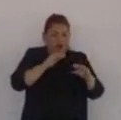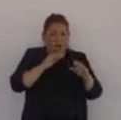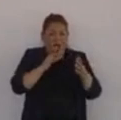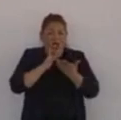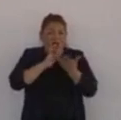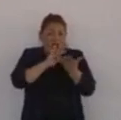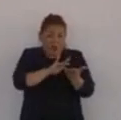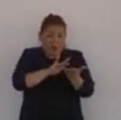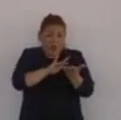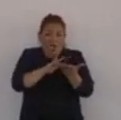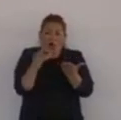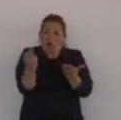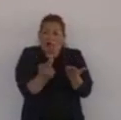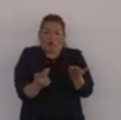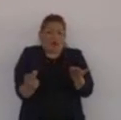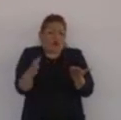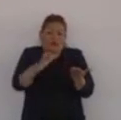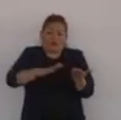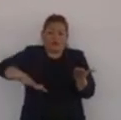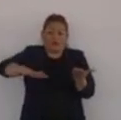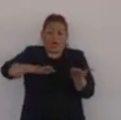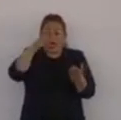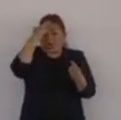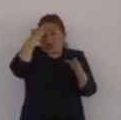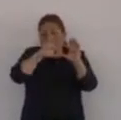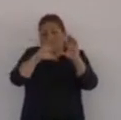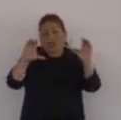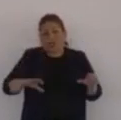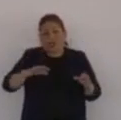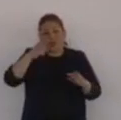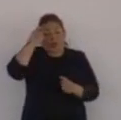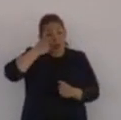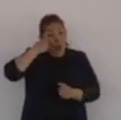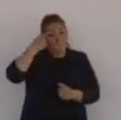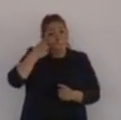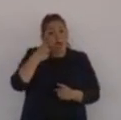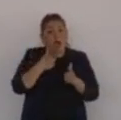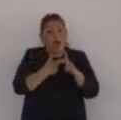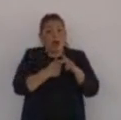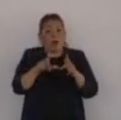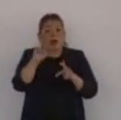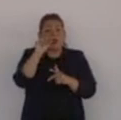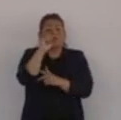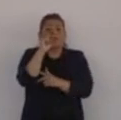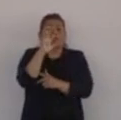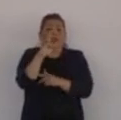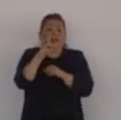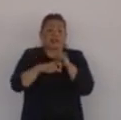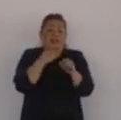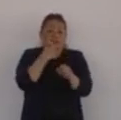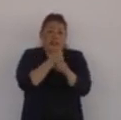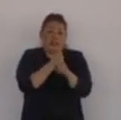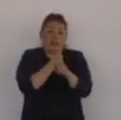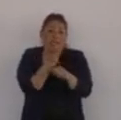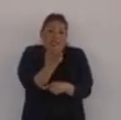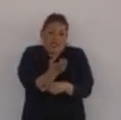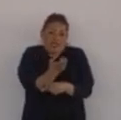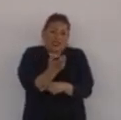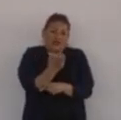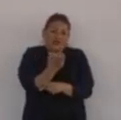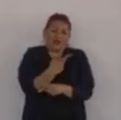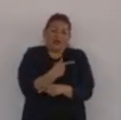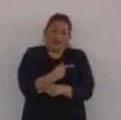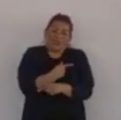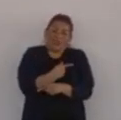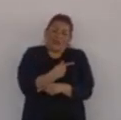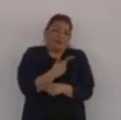Y lo menos que puede haber es un reconocimiento, una pensión a partir de los 65 años. Y eso pues se